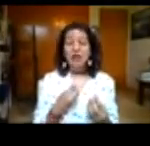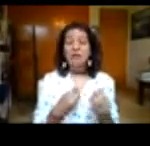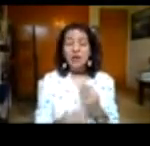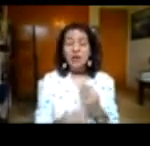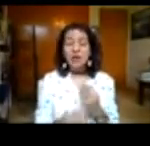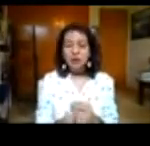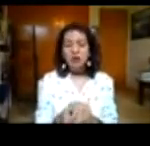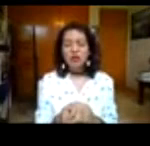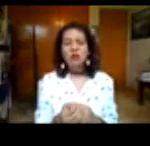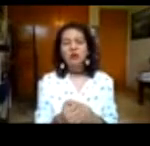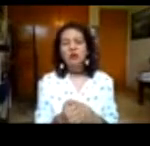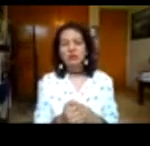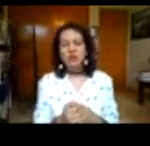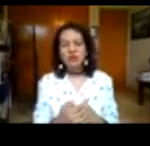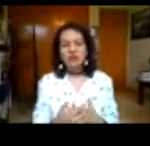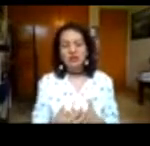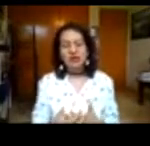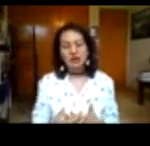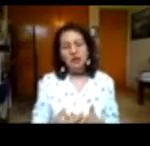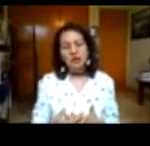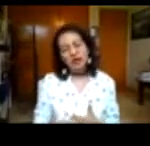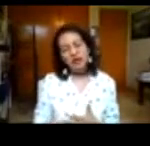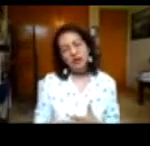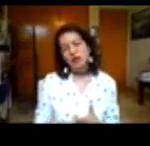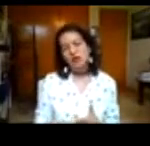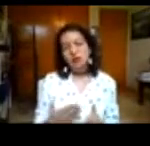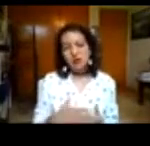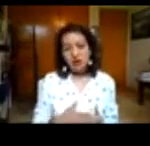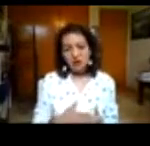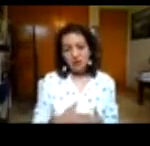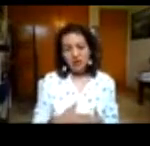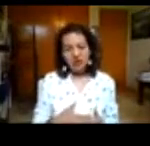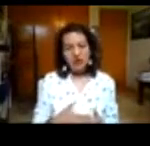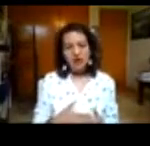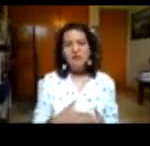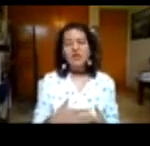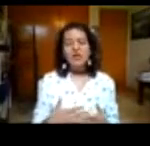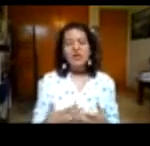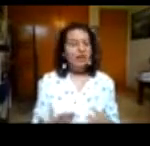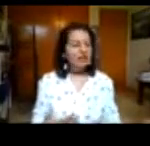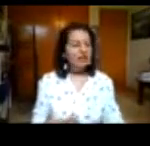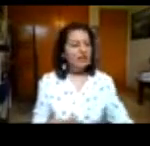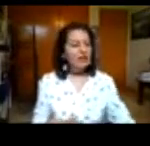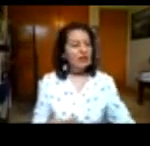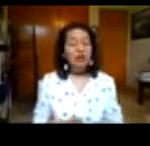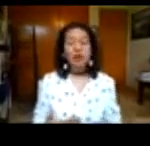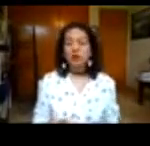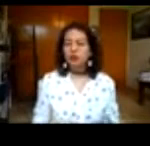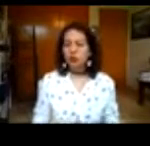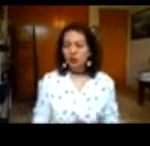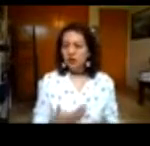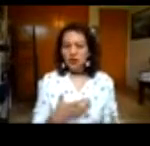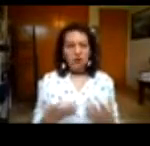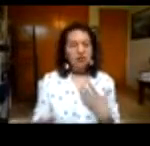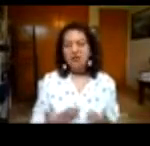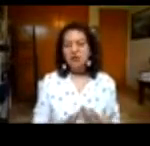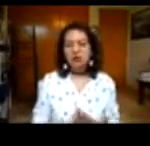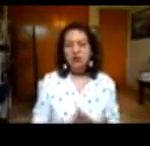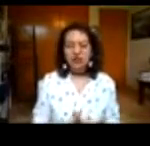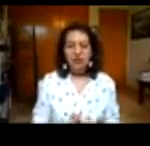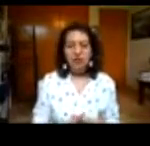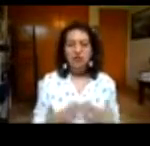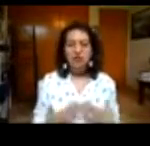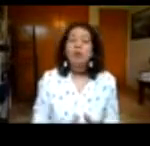este elemento incluso también se desarrolla dentro de nuestra normativa del sistema anticorrupción, de los